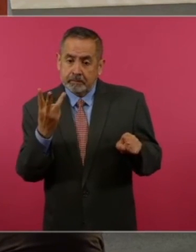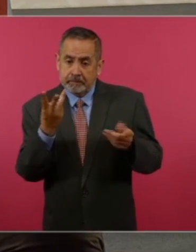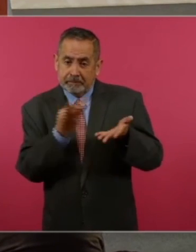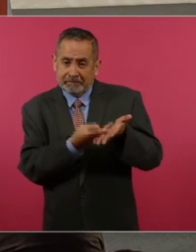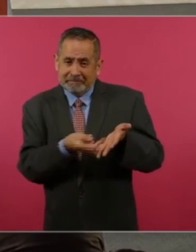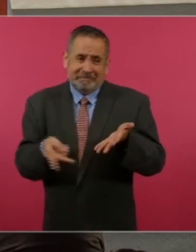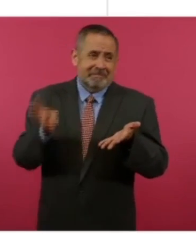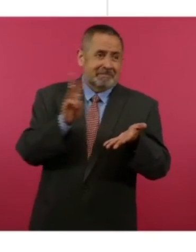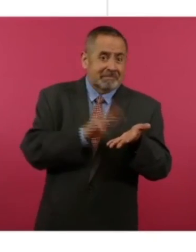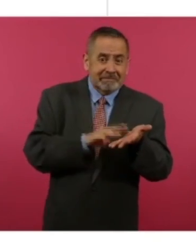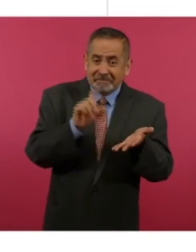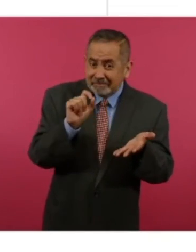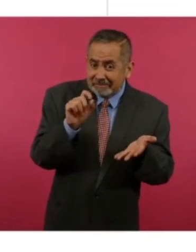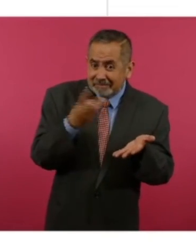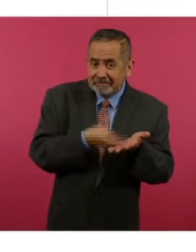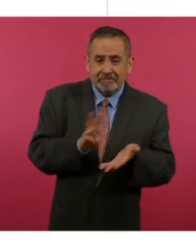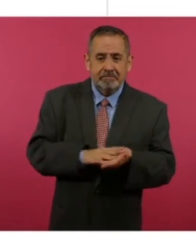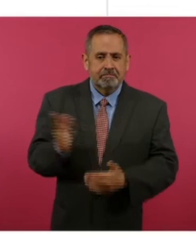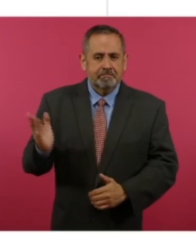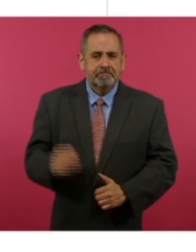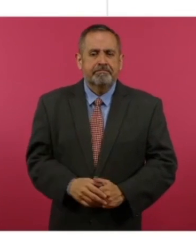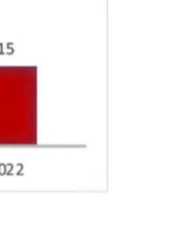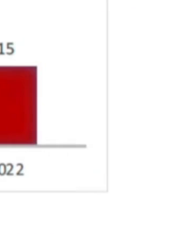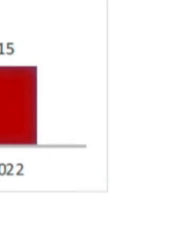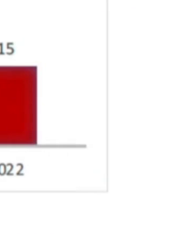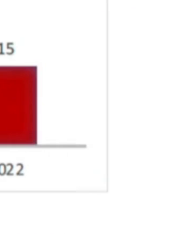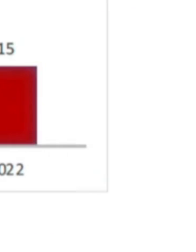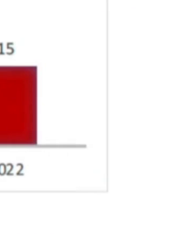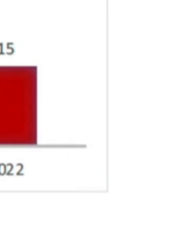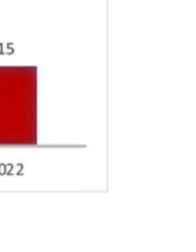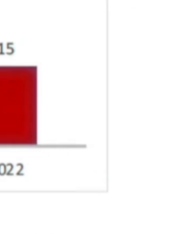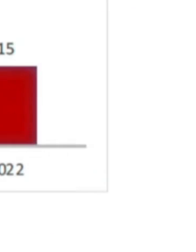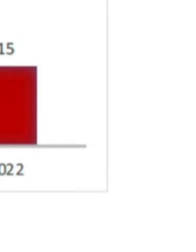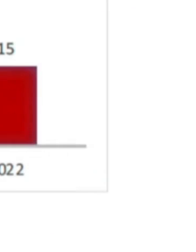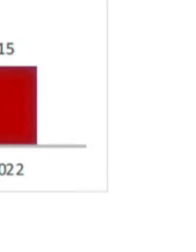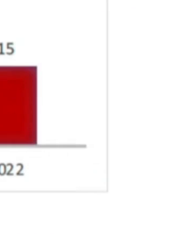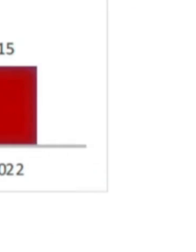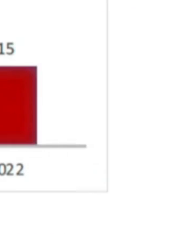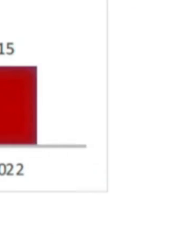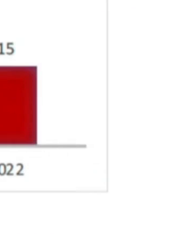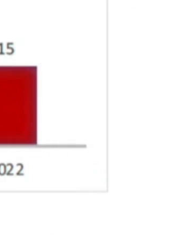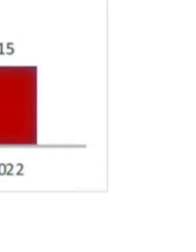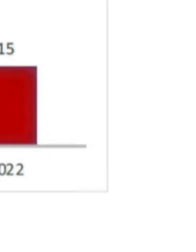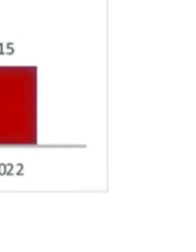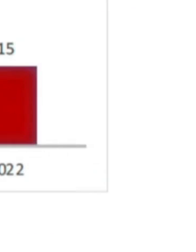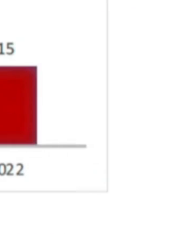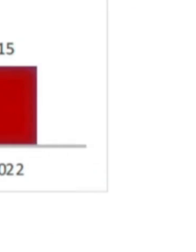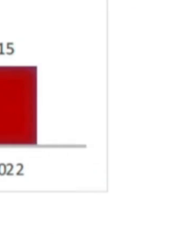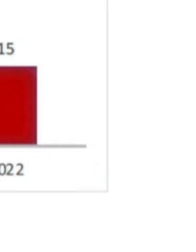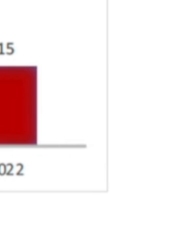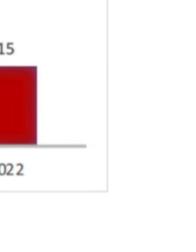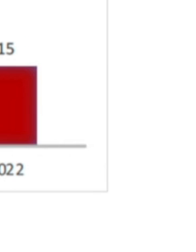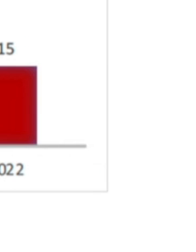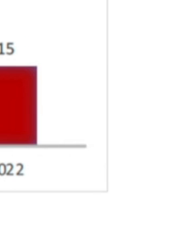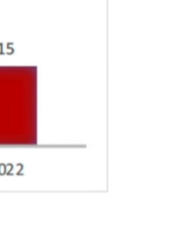Fox, que tenían los ricos 23 veces más que los pobres.